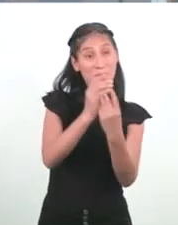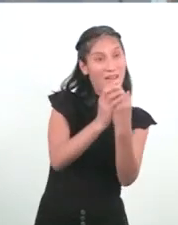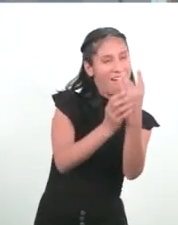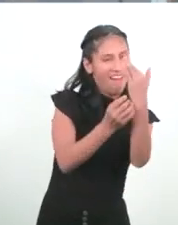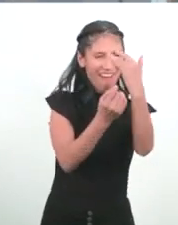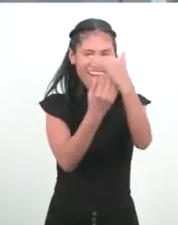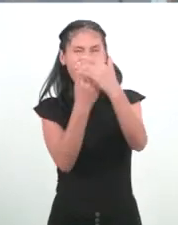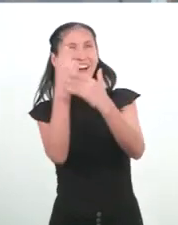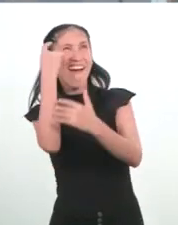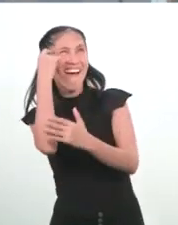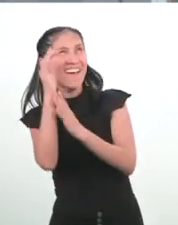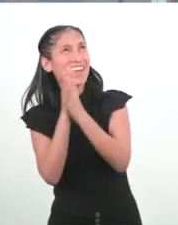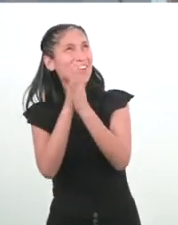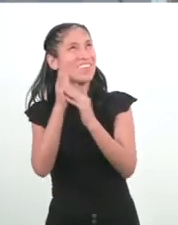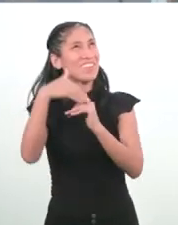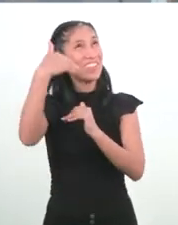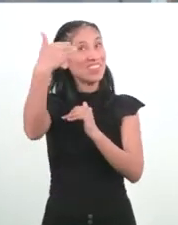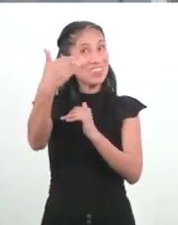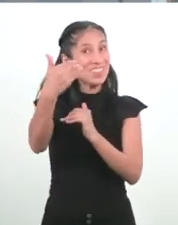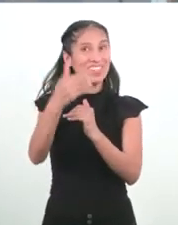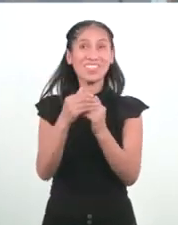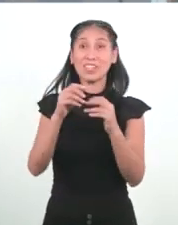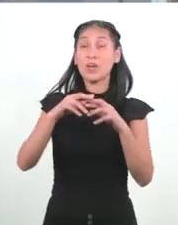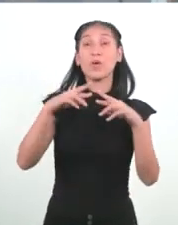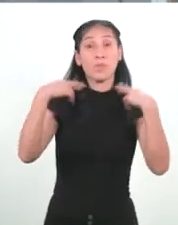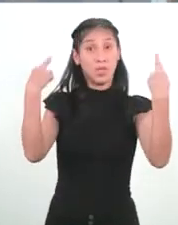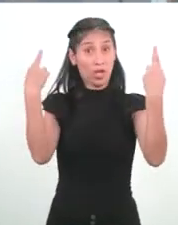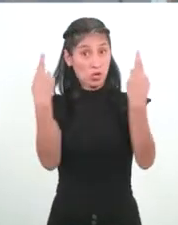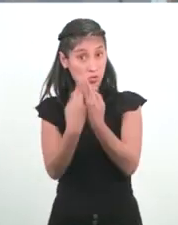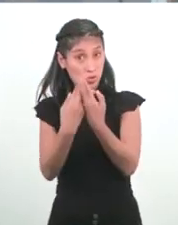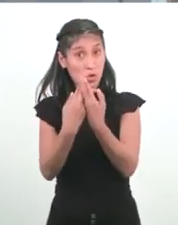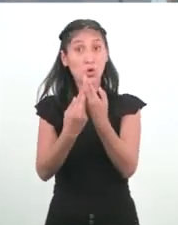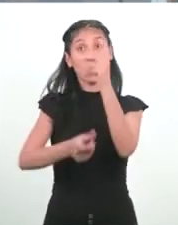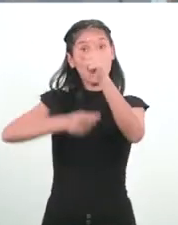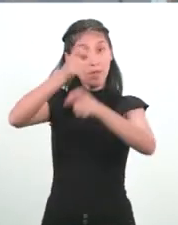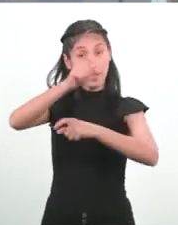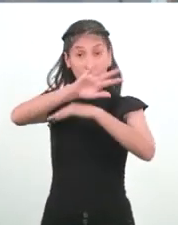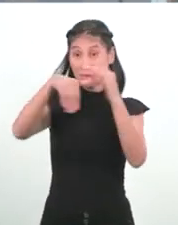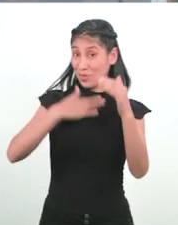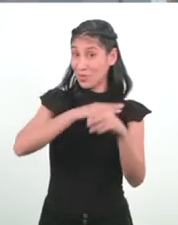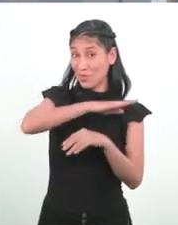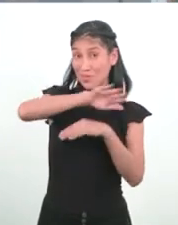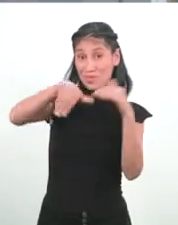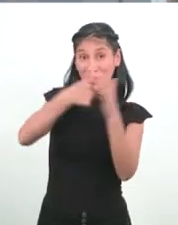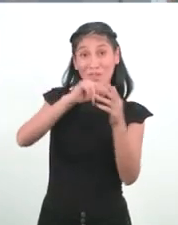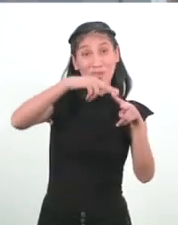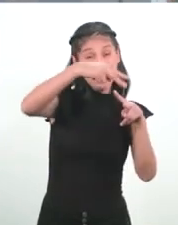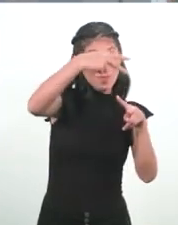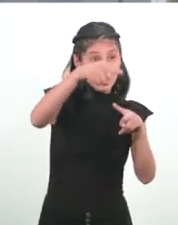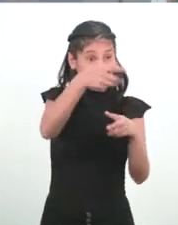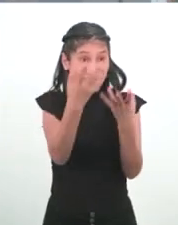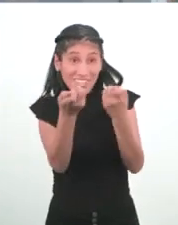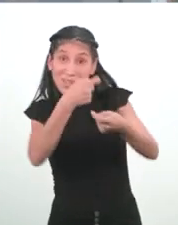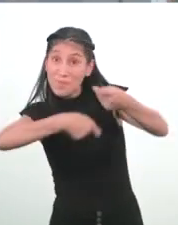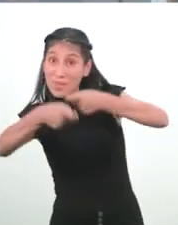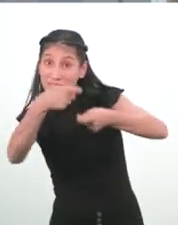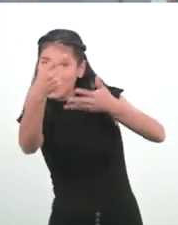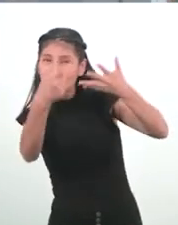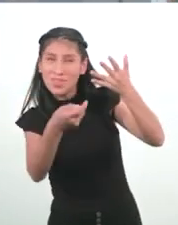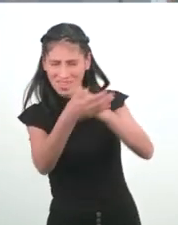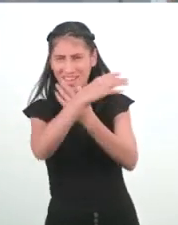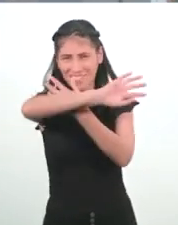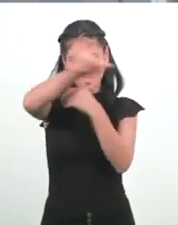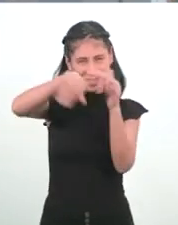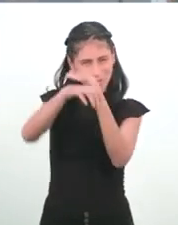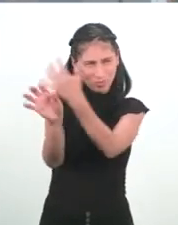reuniré en una videoconferencia con todas y todos los emprendedores del barrio que quieran comunicar sus proyectos para que puedan hacerlo a través de